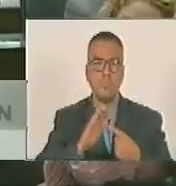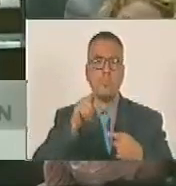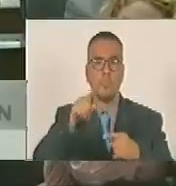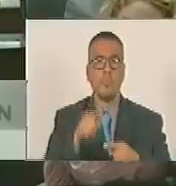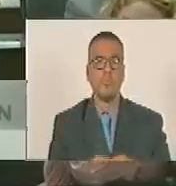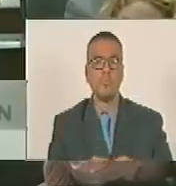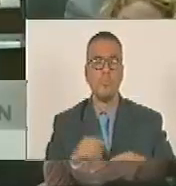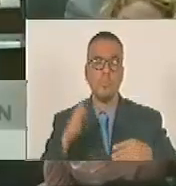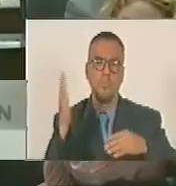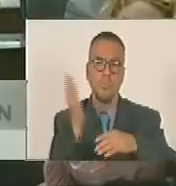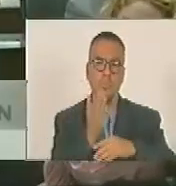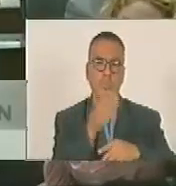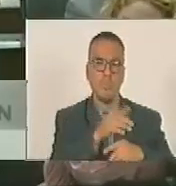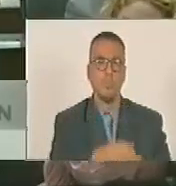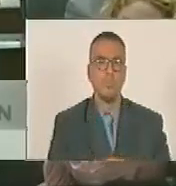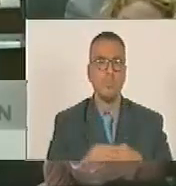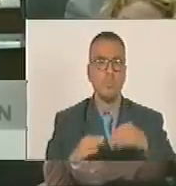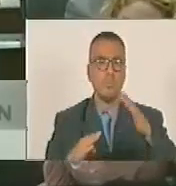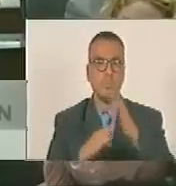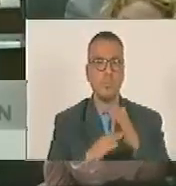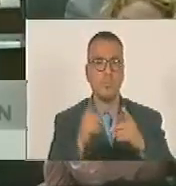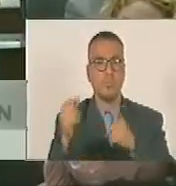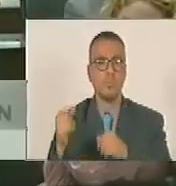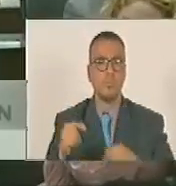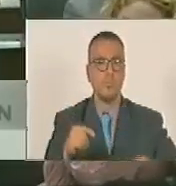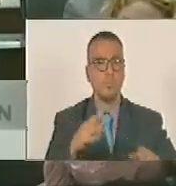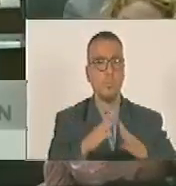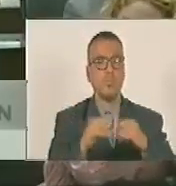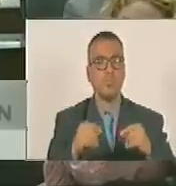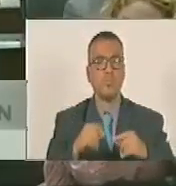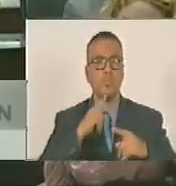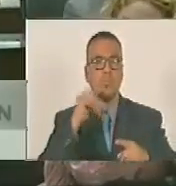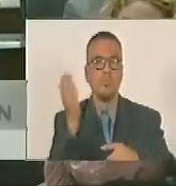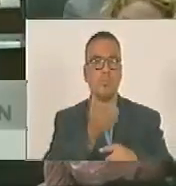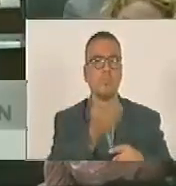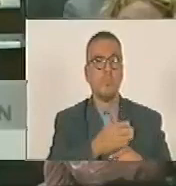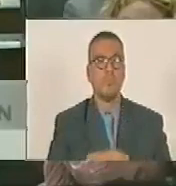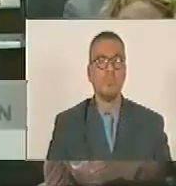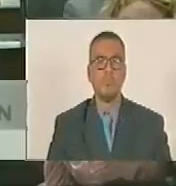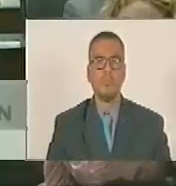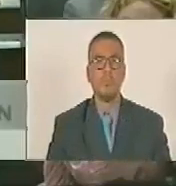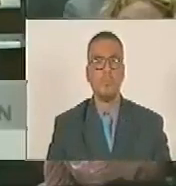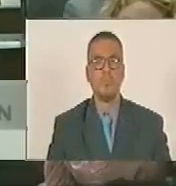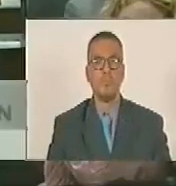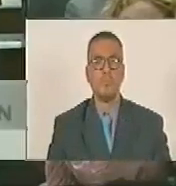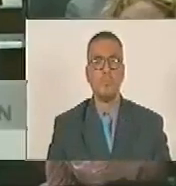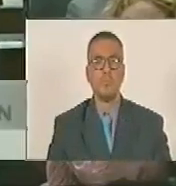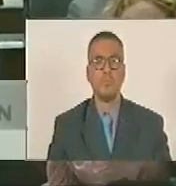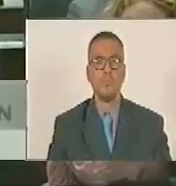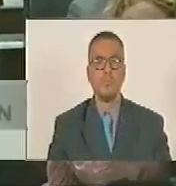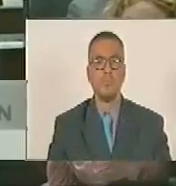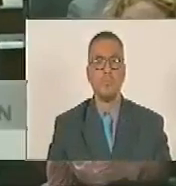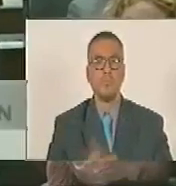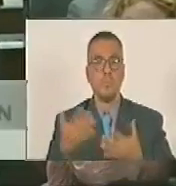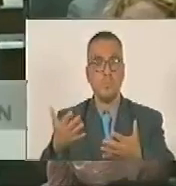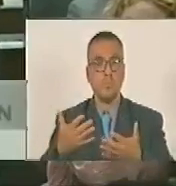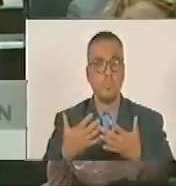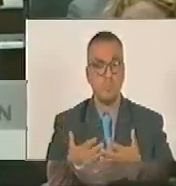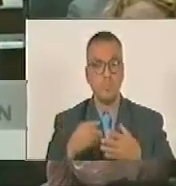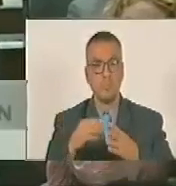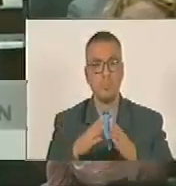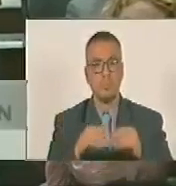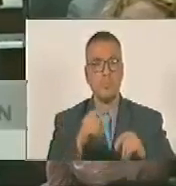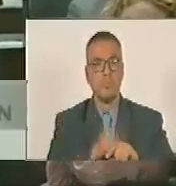las amenazas de bloqueo, las amenazas de sanciones que recibió y